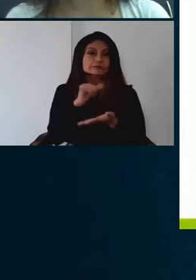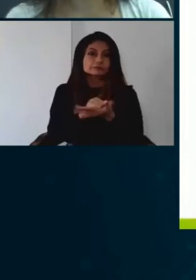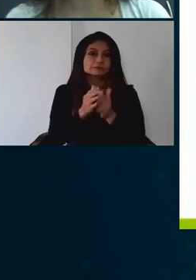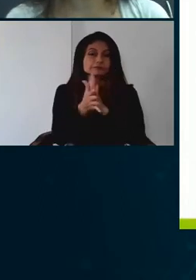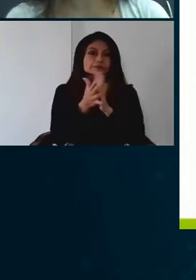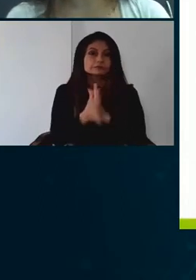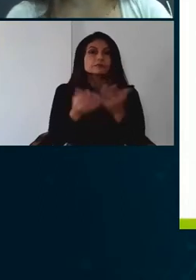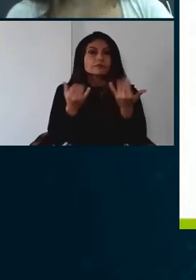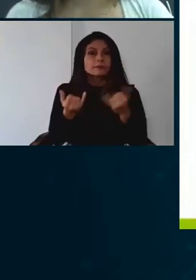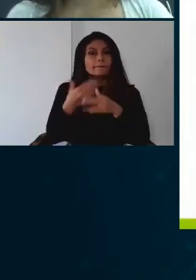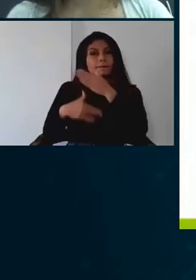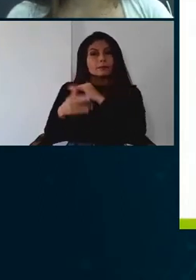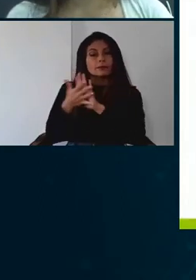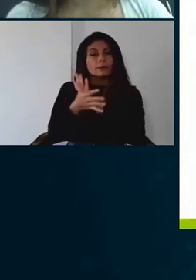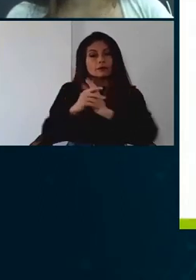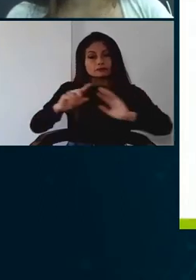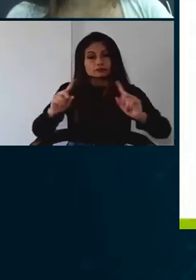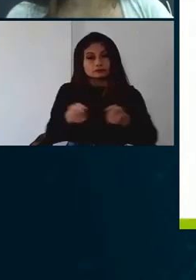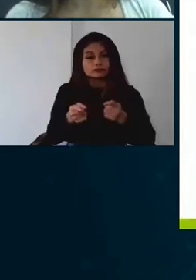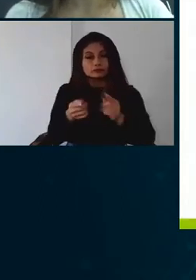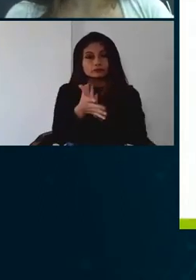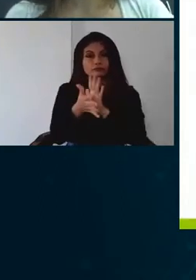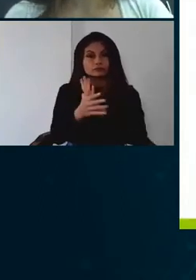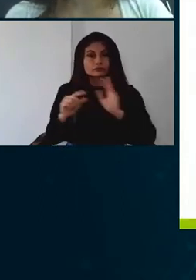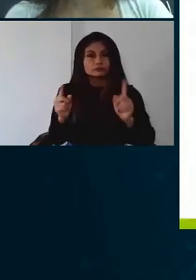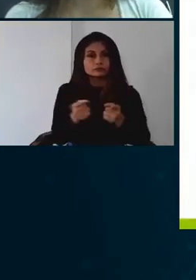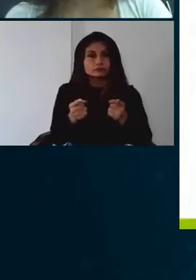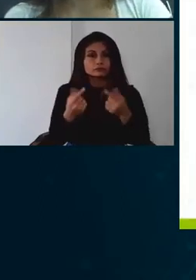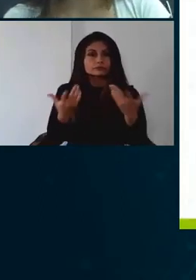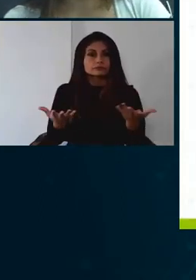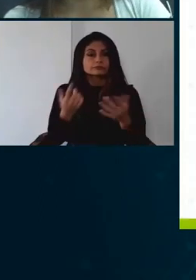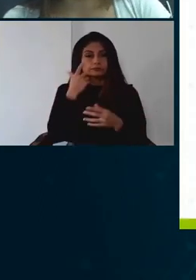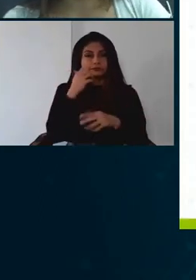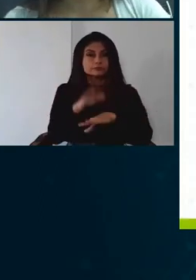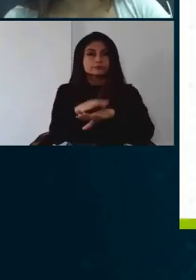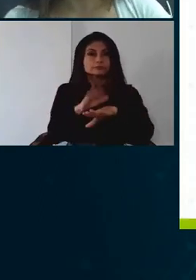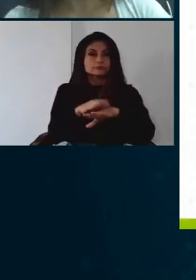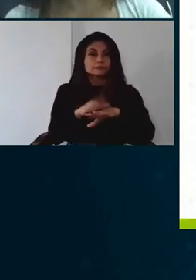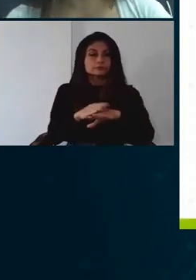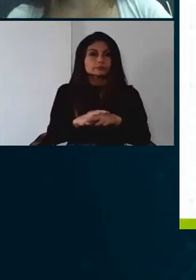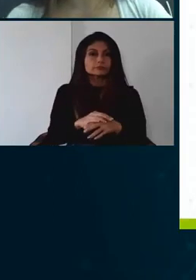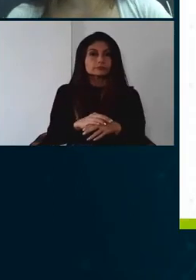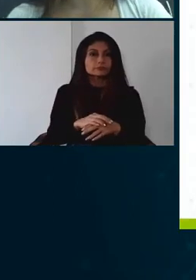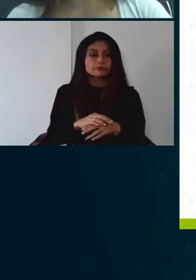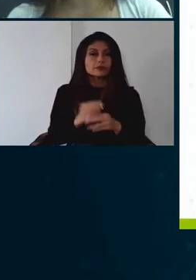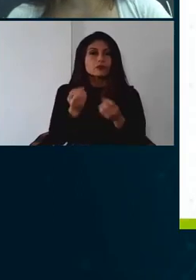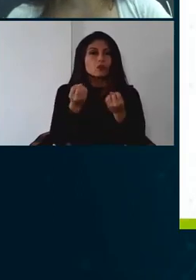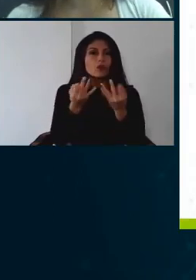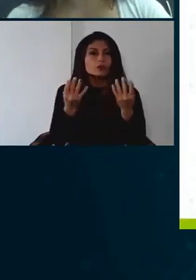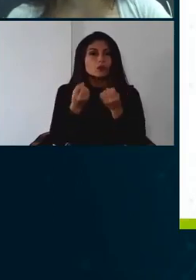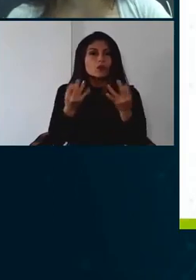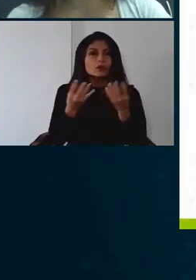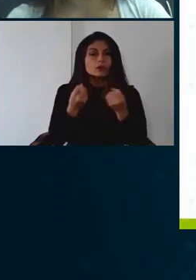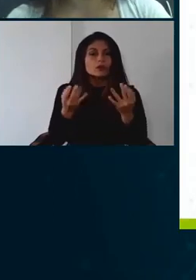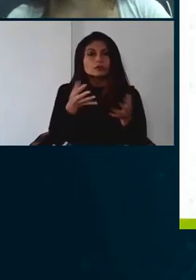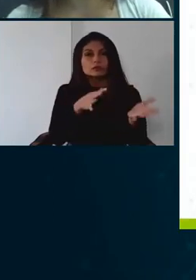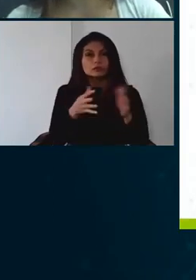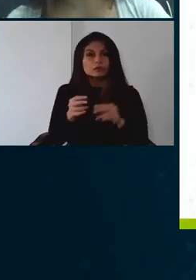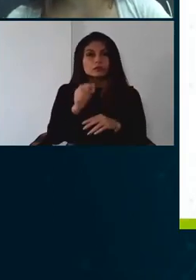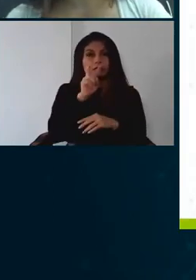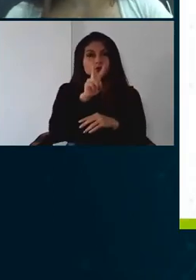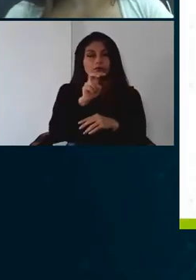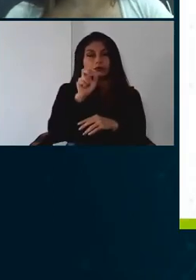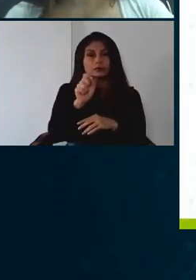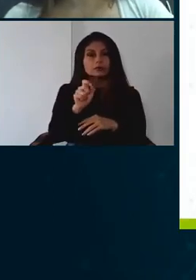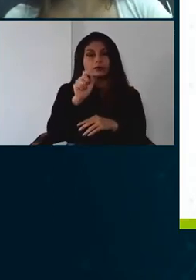de conclusiones. En este caso, pues queríamos hablar de cifras. Tenemos una cifra de